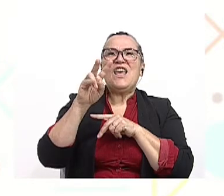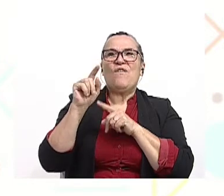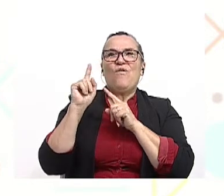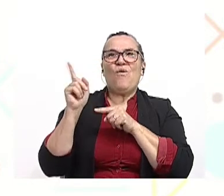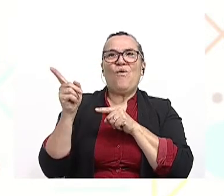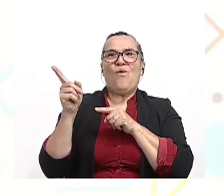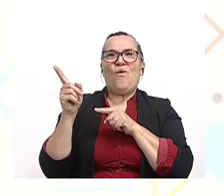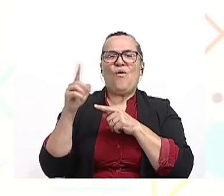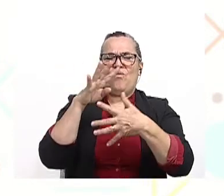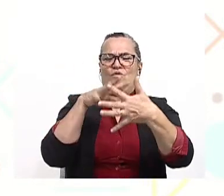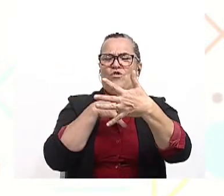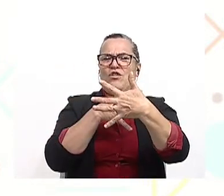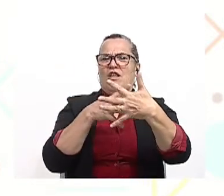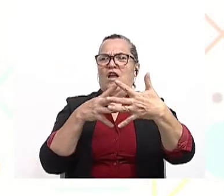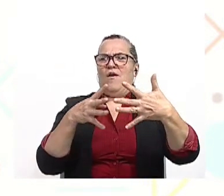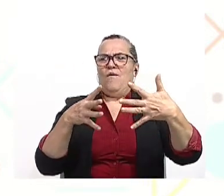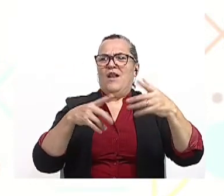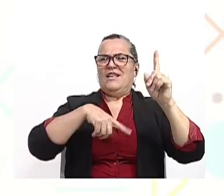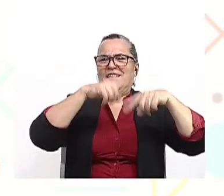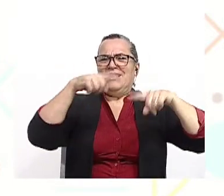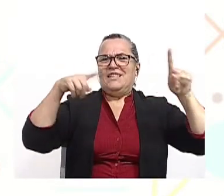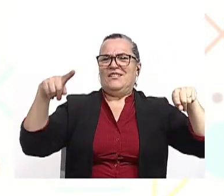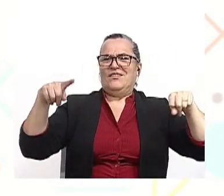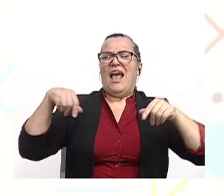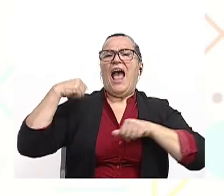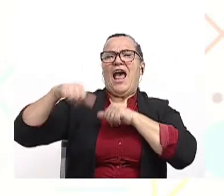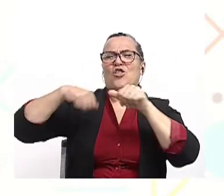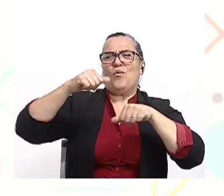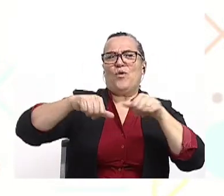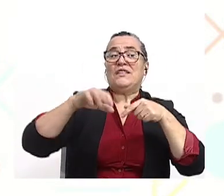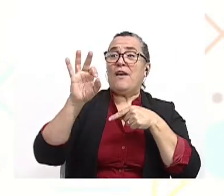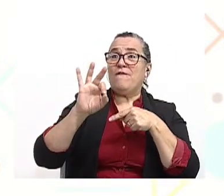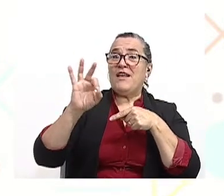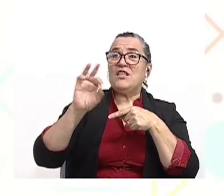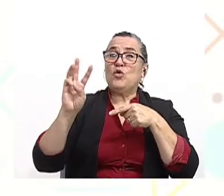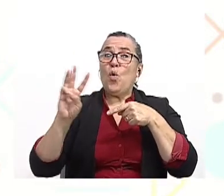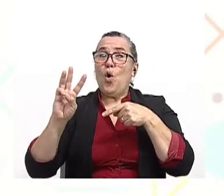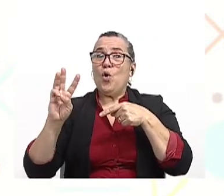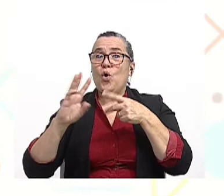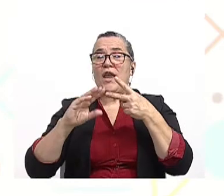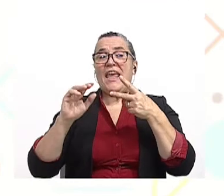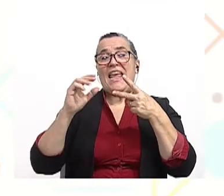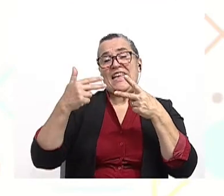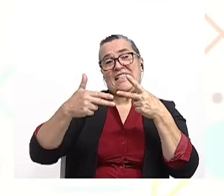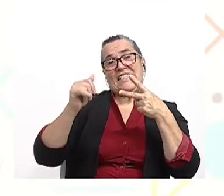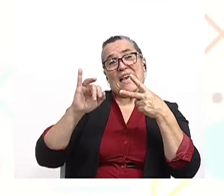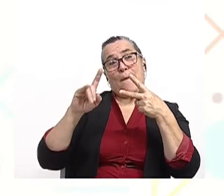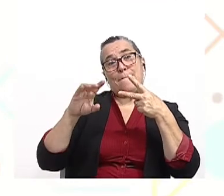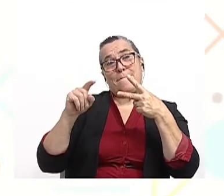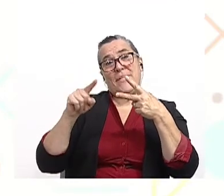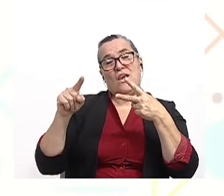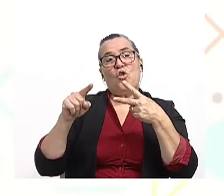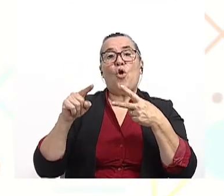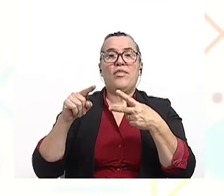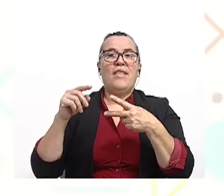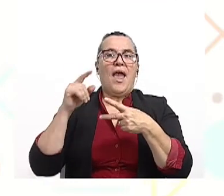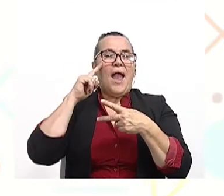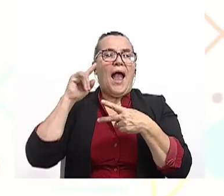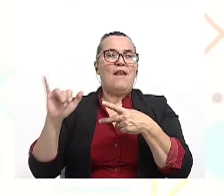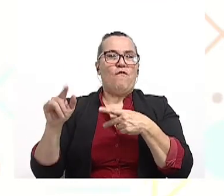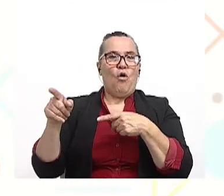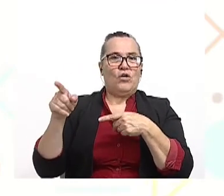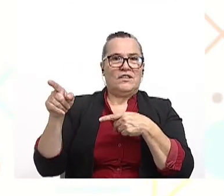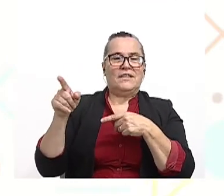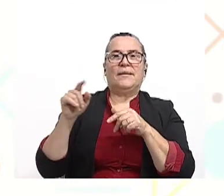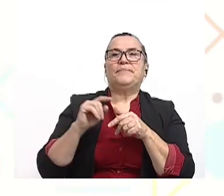elaboradas. Esas tablas las elaboraron algunos antropólogos, Philip Walker y Peter Shapiro de la Universidad de California. Observemos la